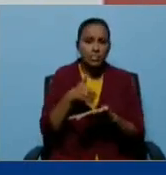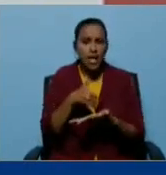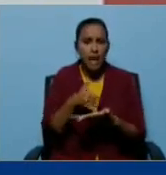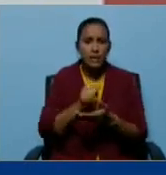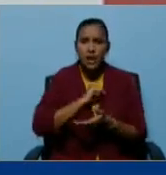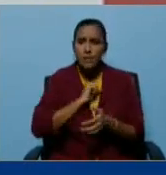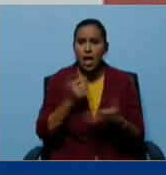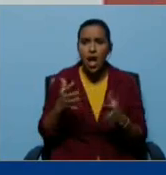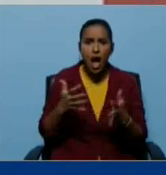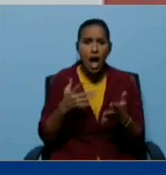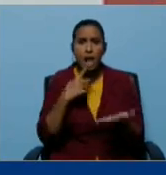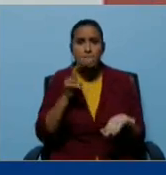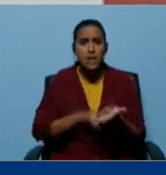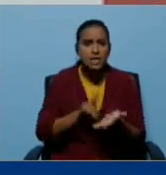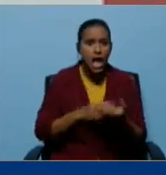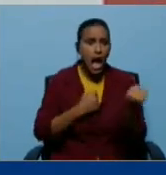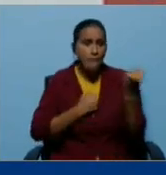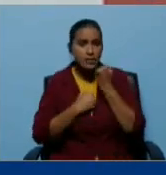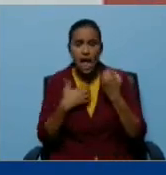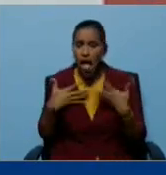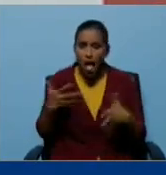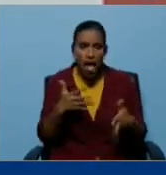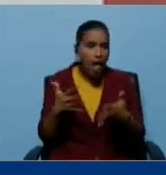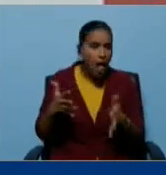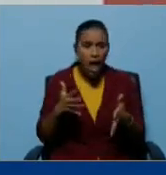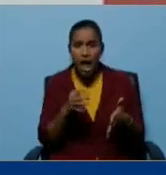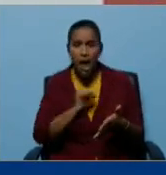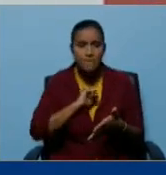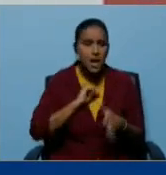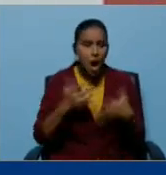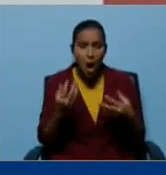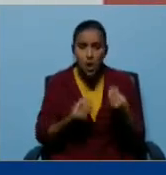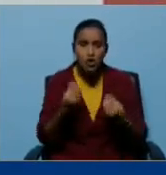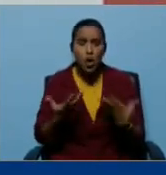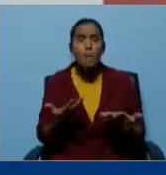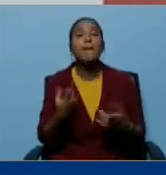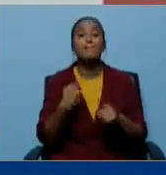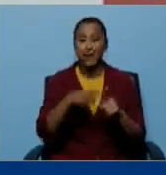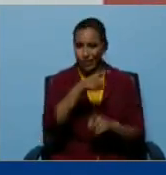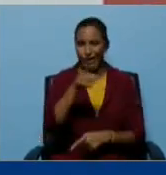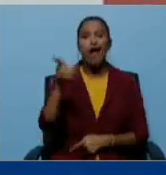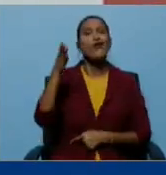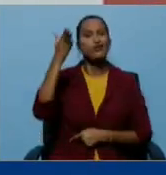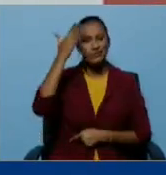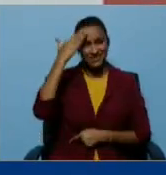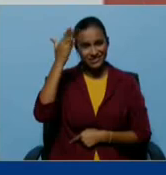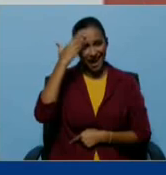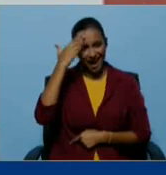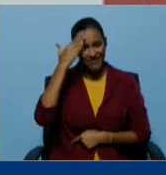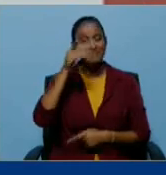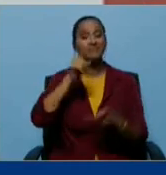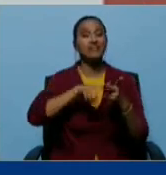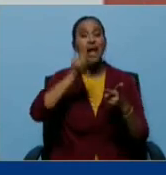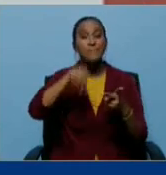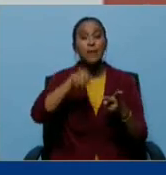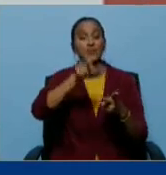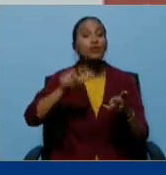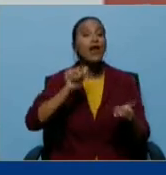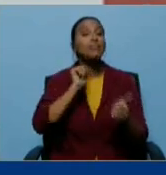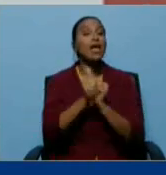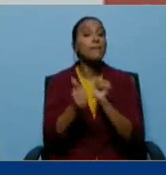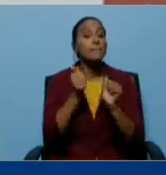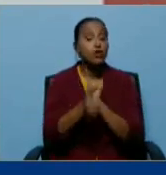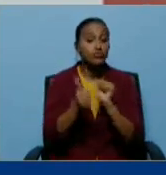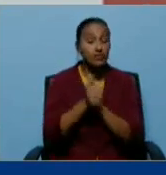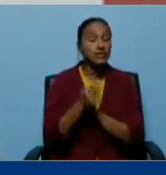cedieron. Pero ellos saben, esos artistas saben y esos deportistas saben